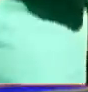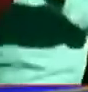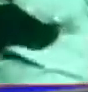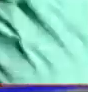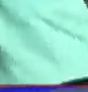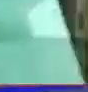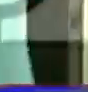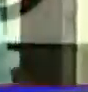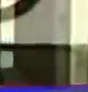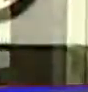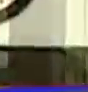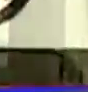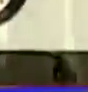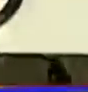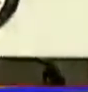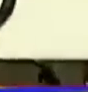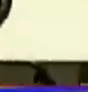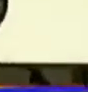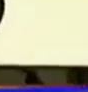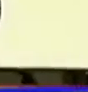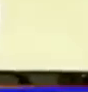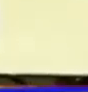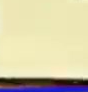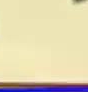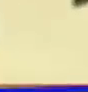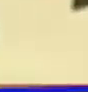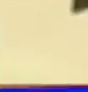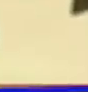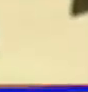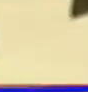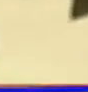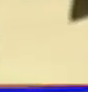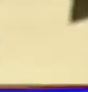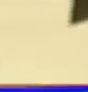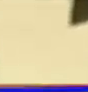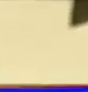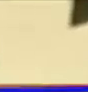moreno, siempre reflejas en el azul del cielo